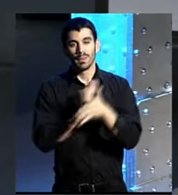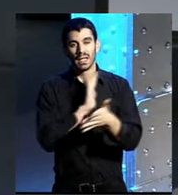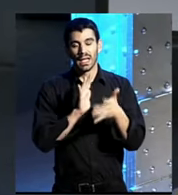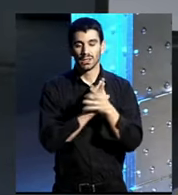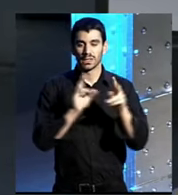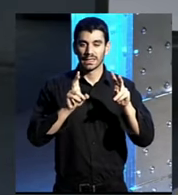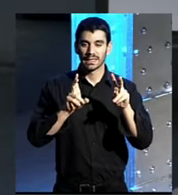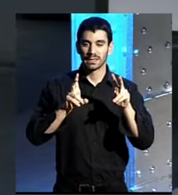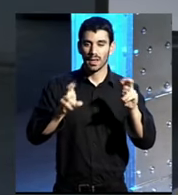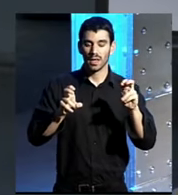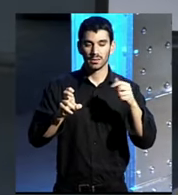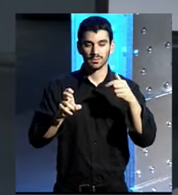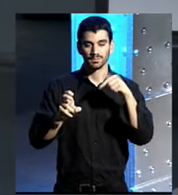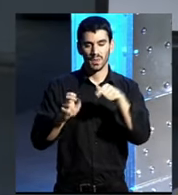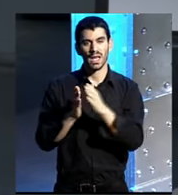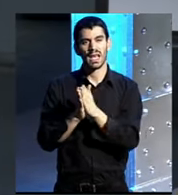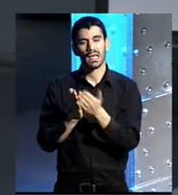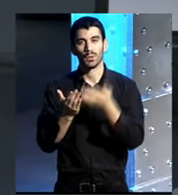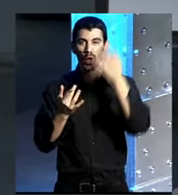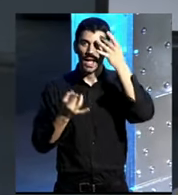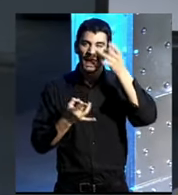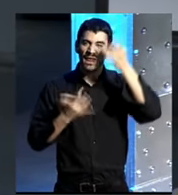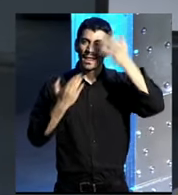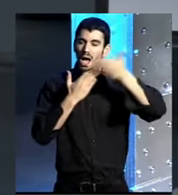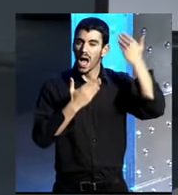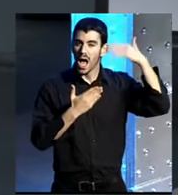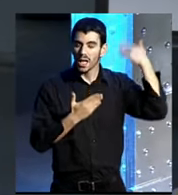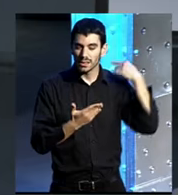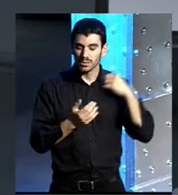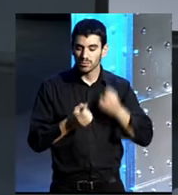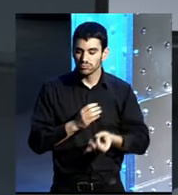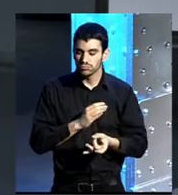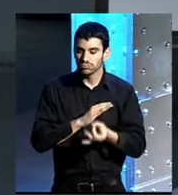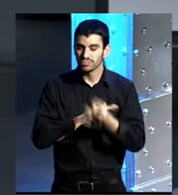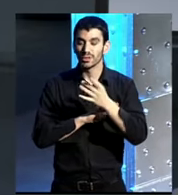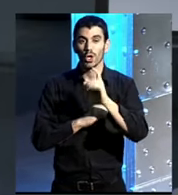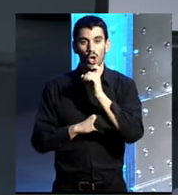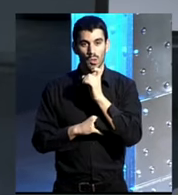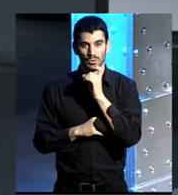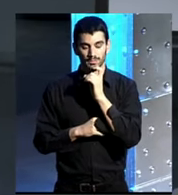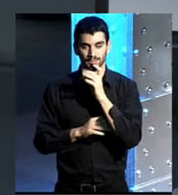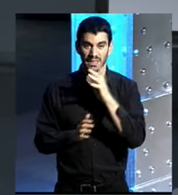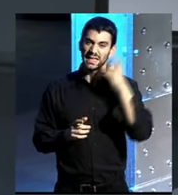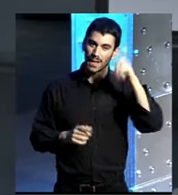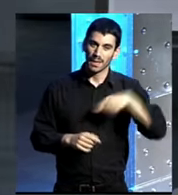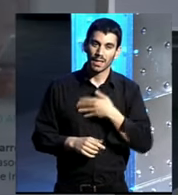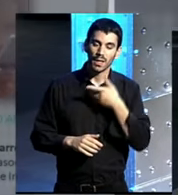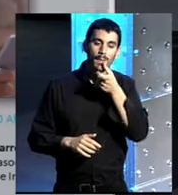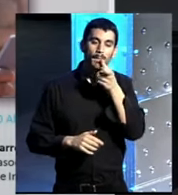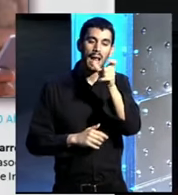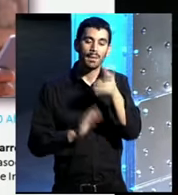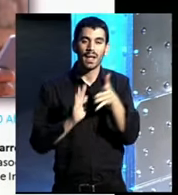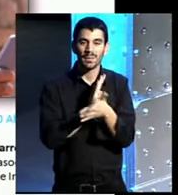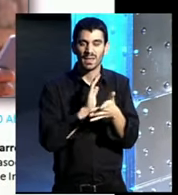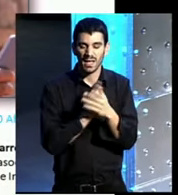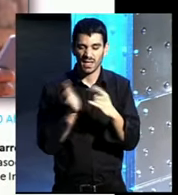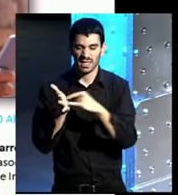idea de este libro. ¿A qué nos referimos cuando hablamos de TIC, desarrollo y negocios